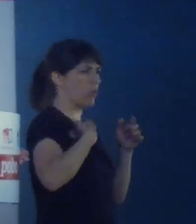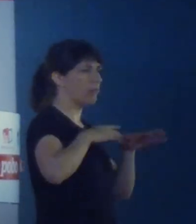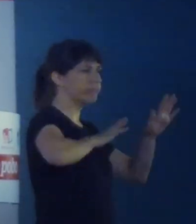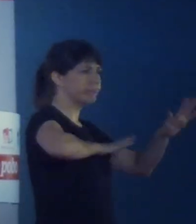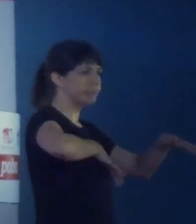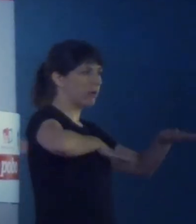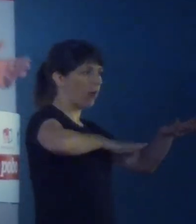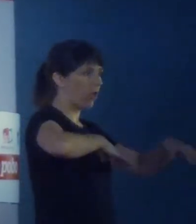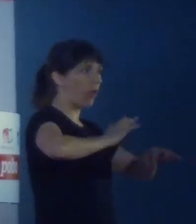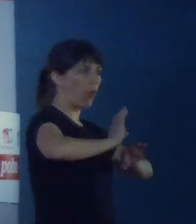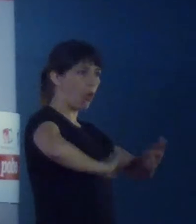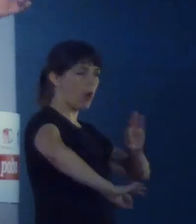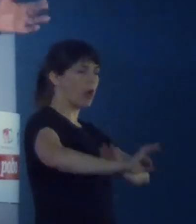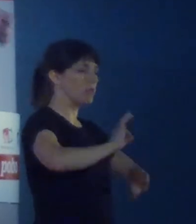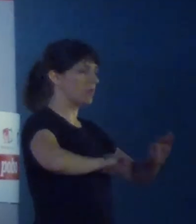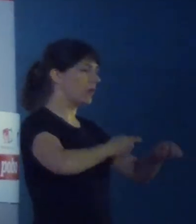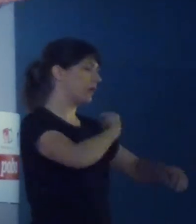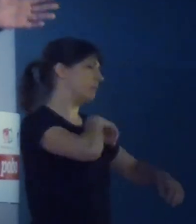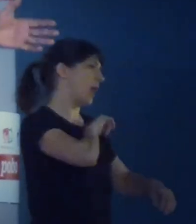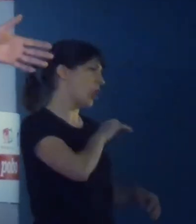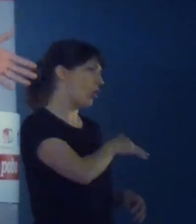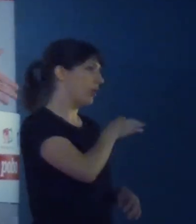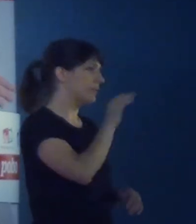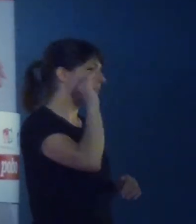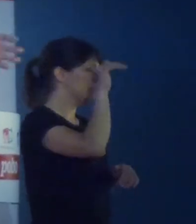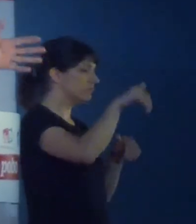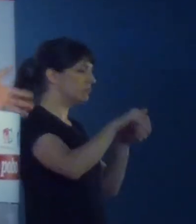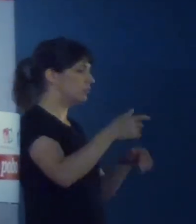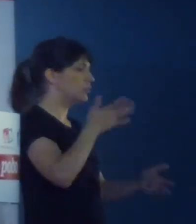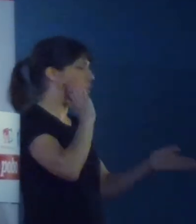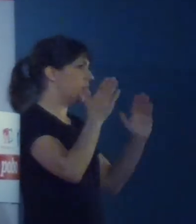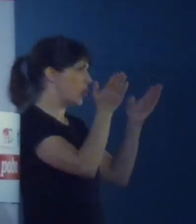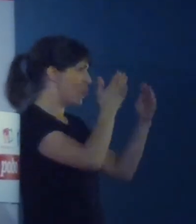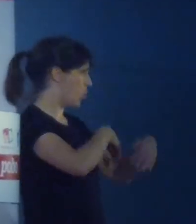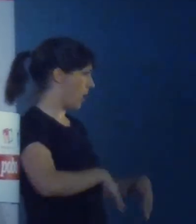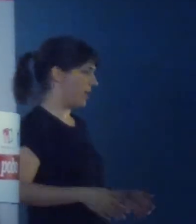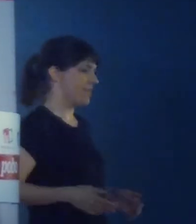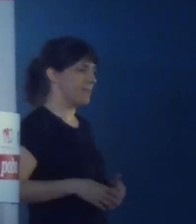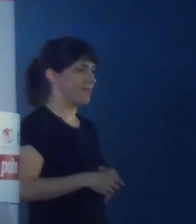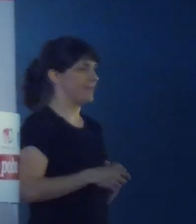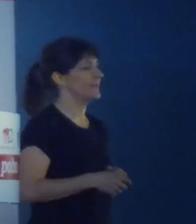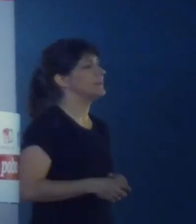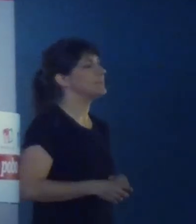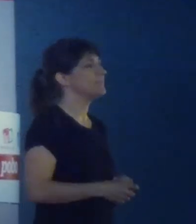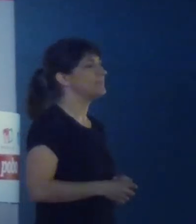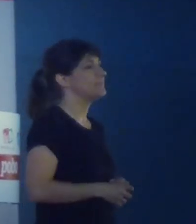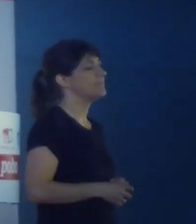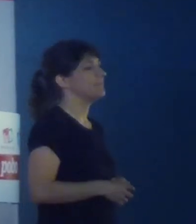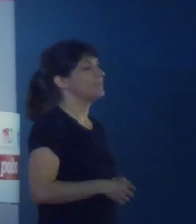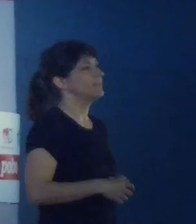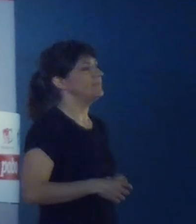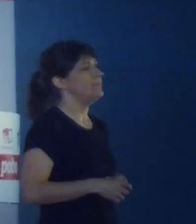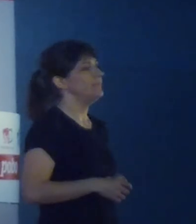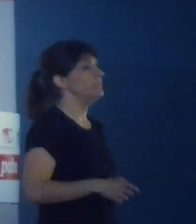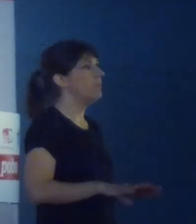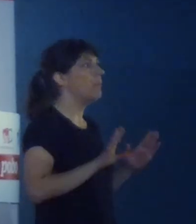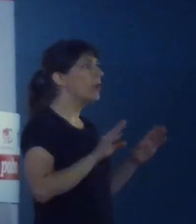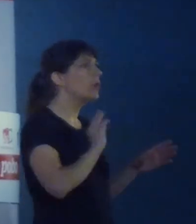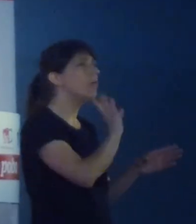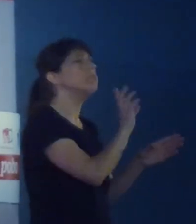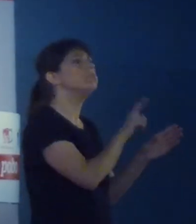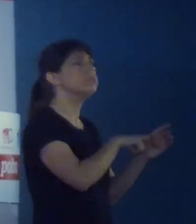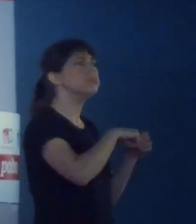Española ni Democrática. No es responsable de ninguna violencia. En el 36 aquí no pasó nada. E con presencia do